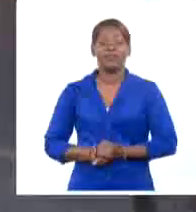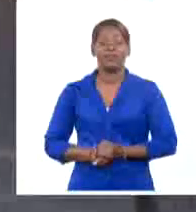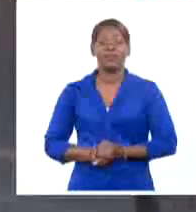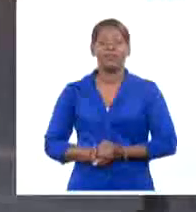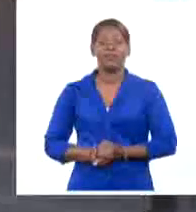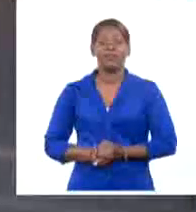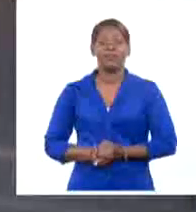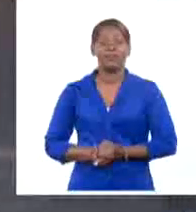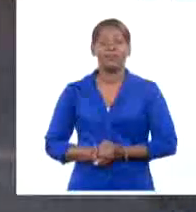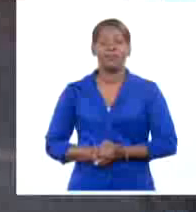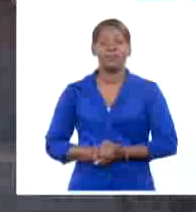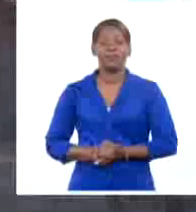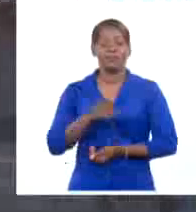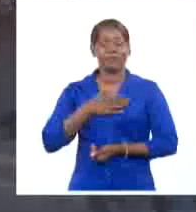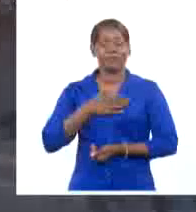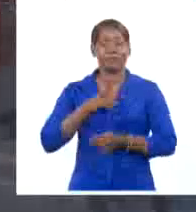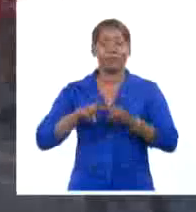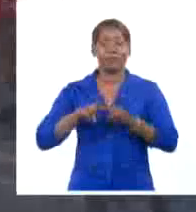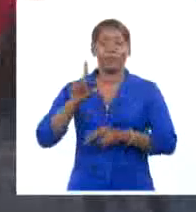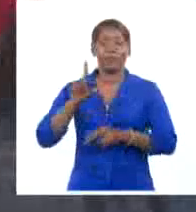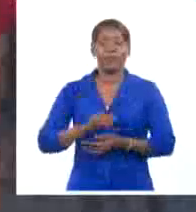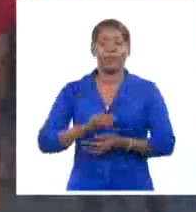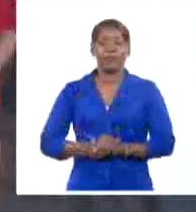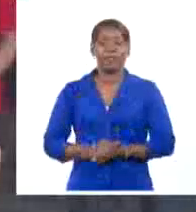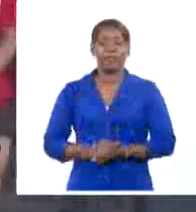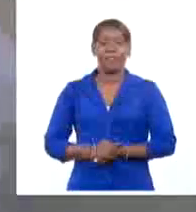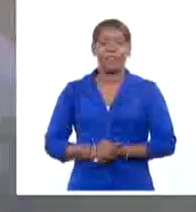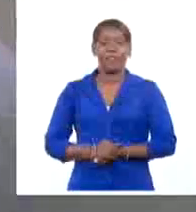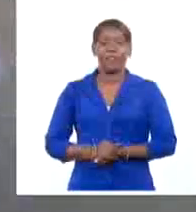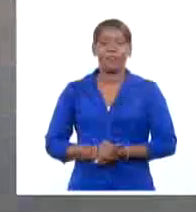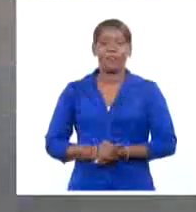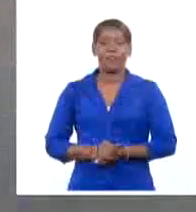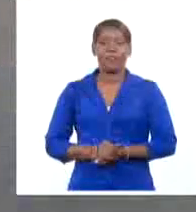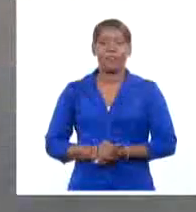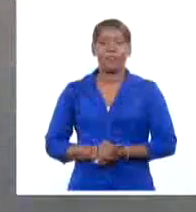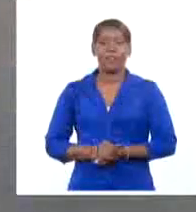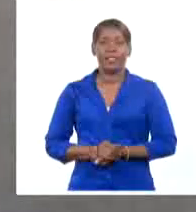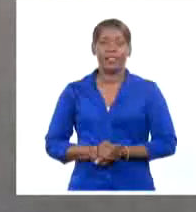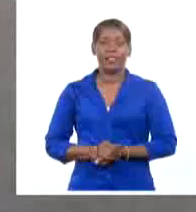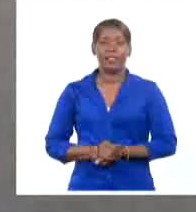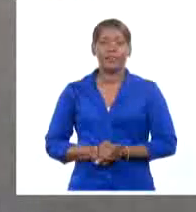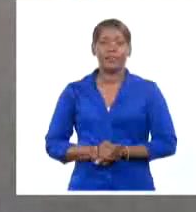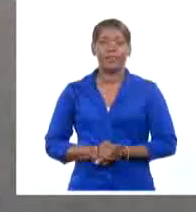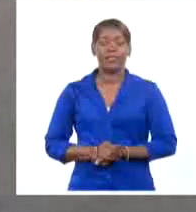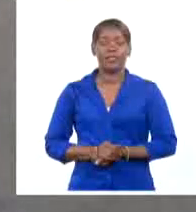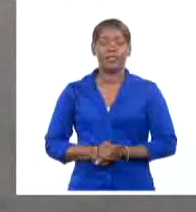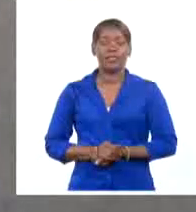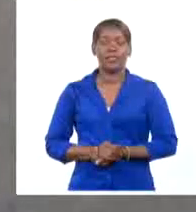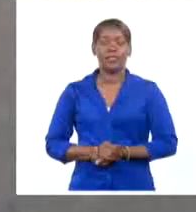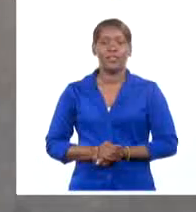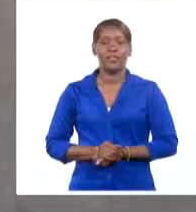Paula. Desde Holguín, Luis Granado y Fernando Valles III, Sistema Informativo de la Televisión Cubana.